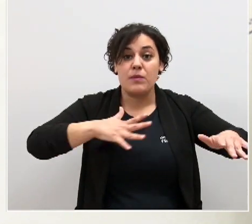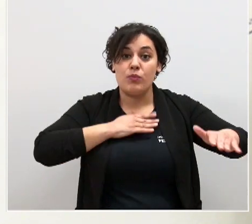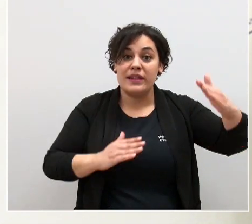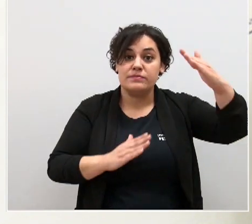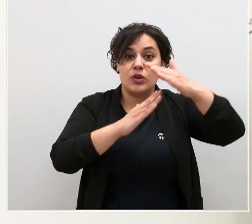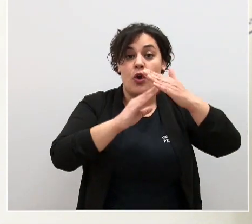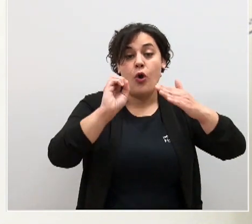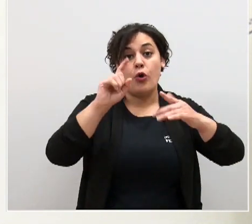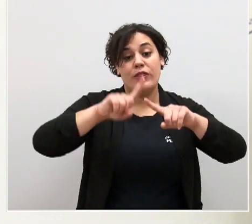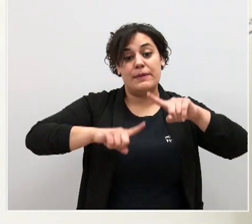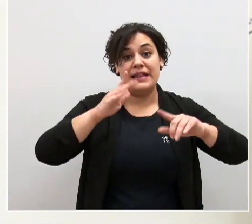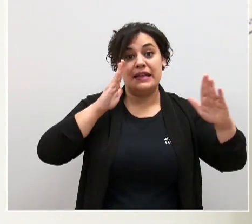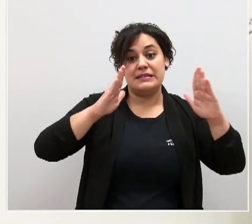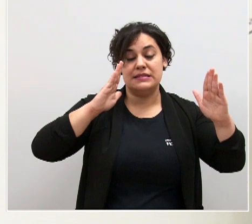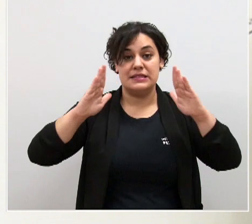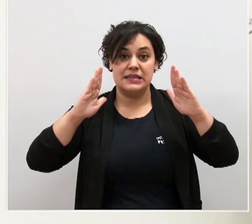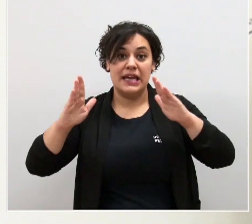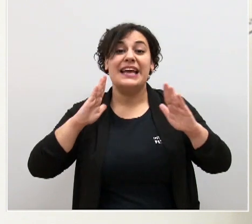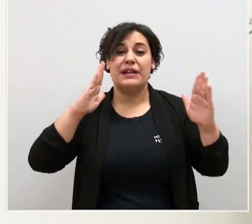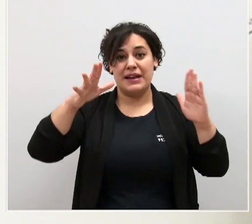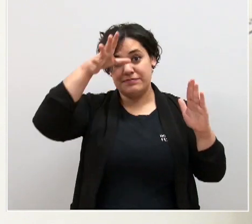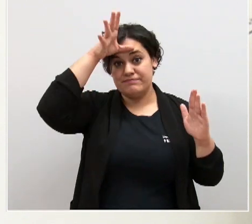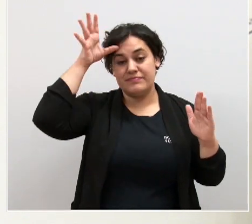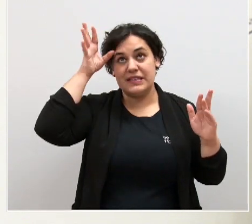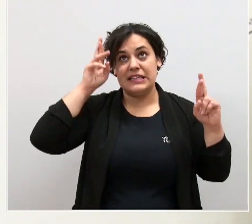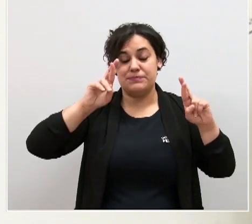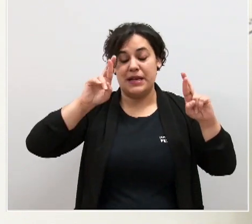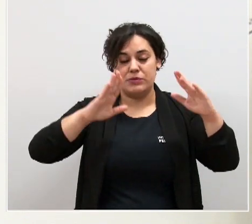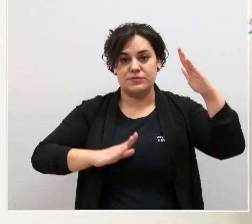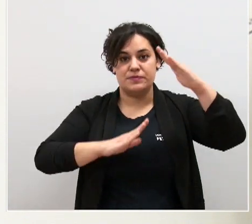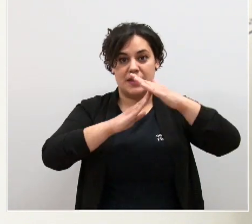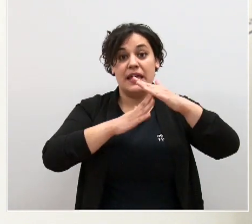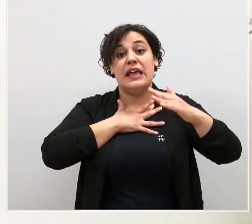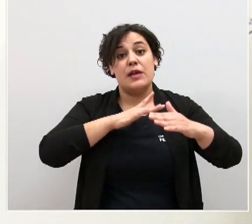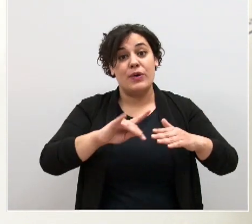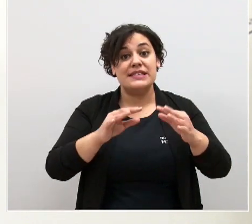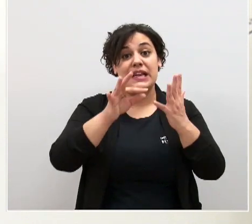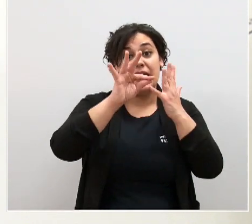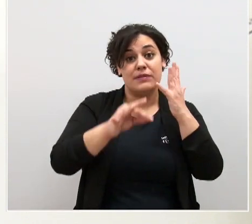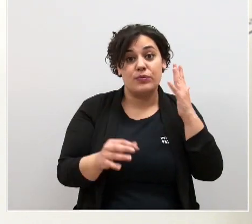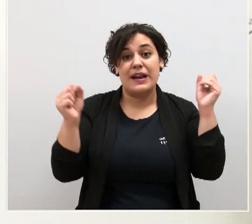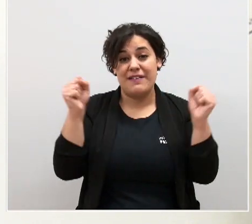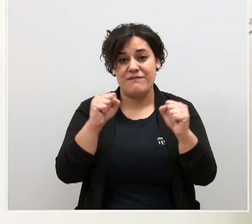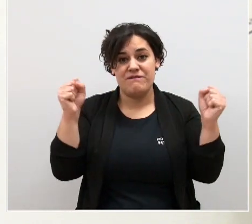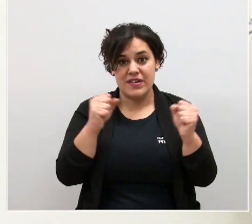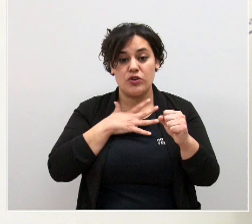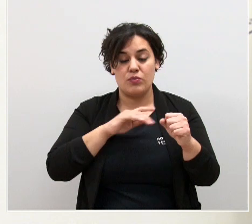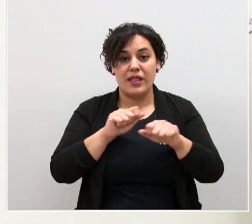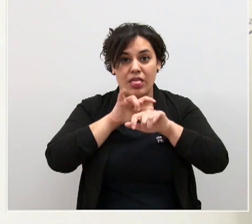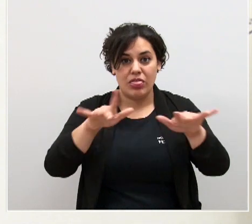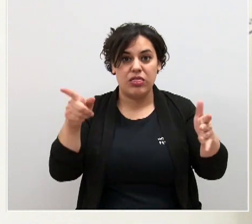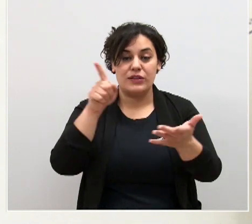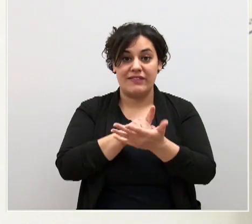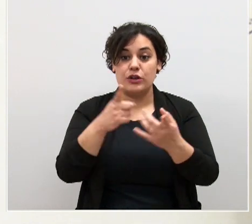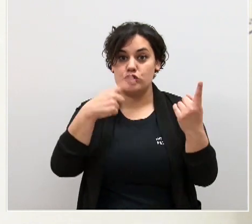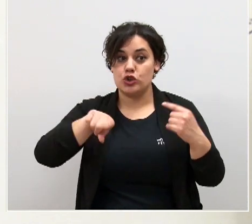época estival, eso es lo que esperamos todos y lo que deseamos, que en verano se frene y que pueda haber un repunte en invierno y hay que estar preparados. Pues ¿cómo? Pues